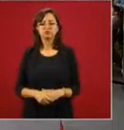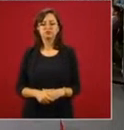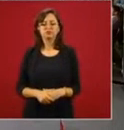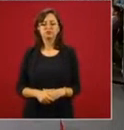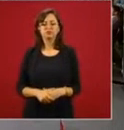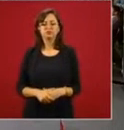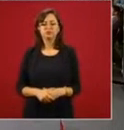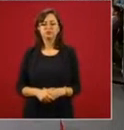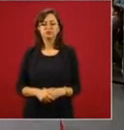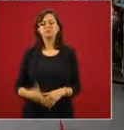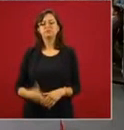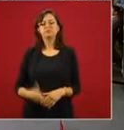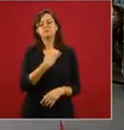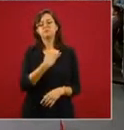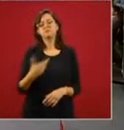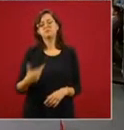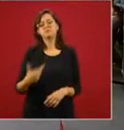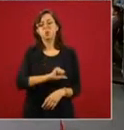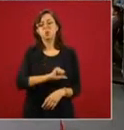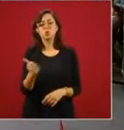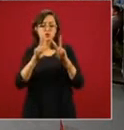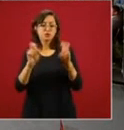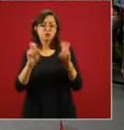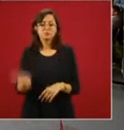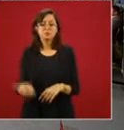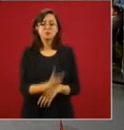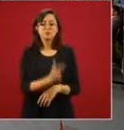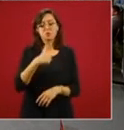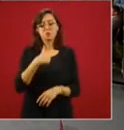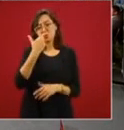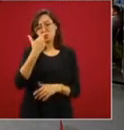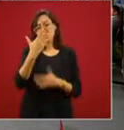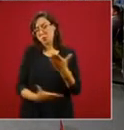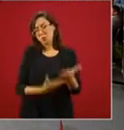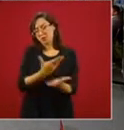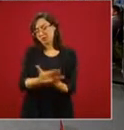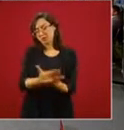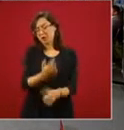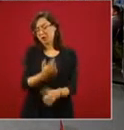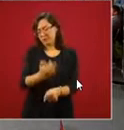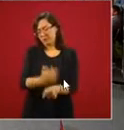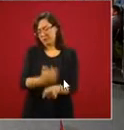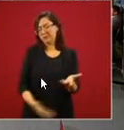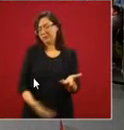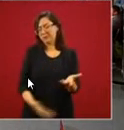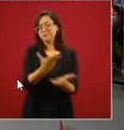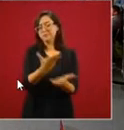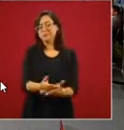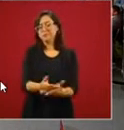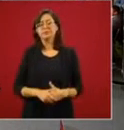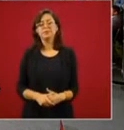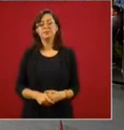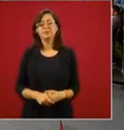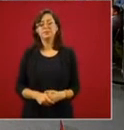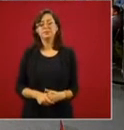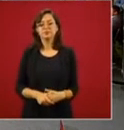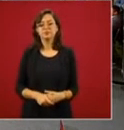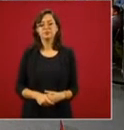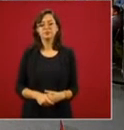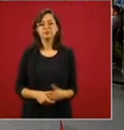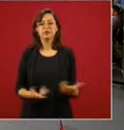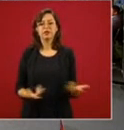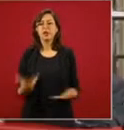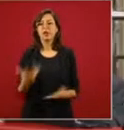presidente, en el otro caso particular que le quería yo plantear, o que le planteo más bien en este momento, estamos en la etapa final de la